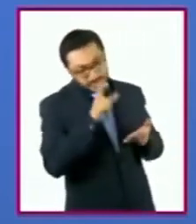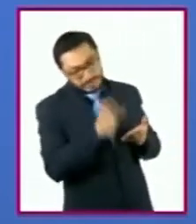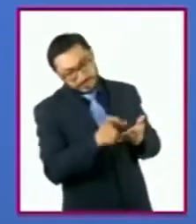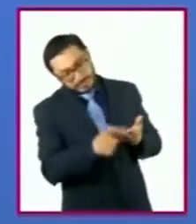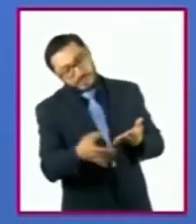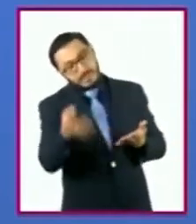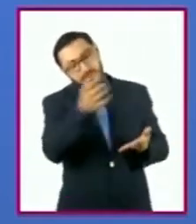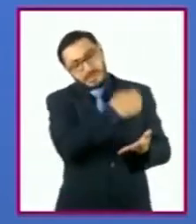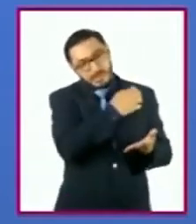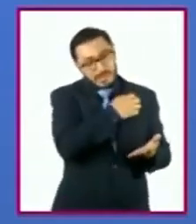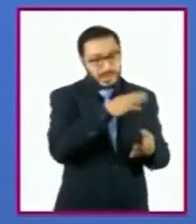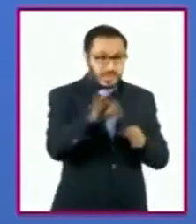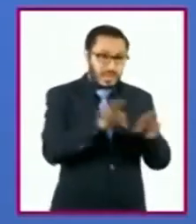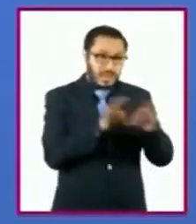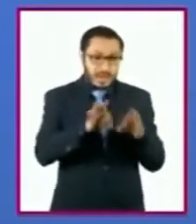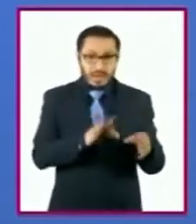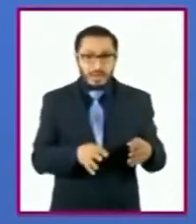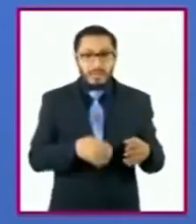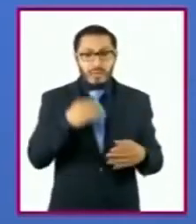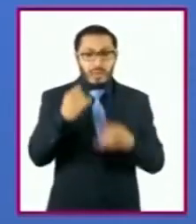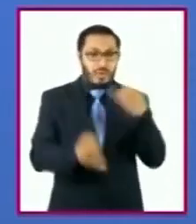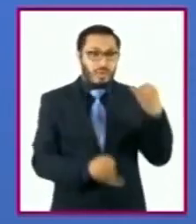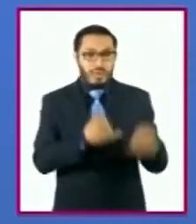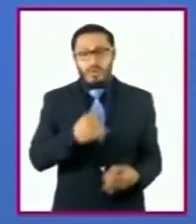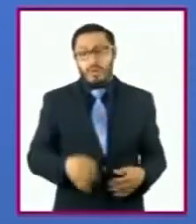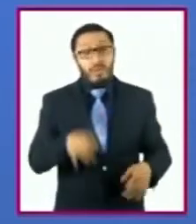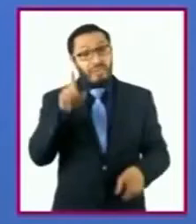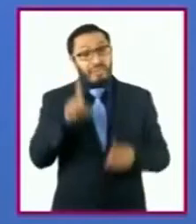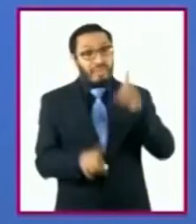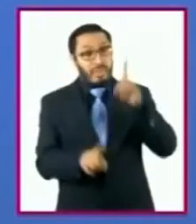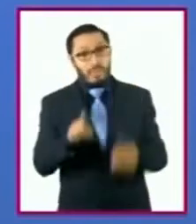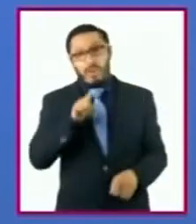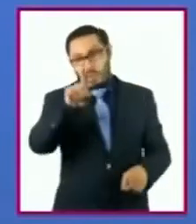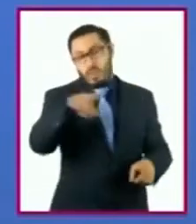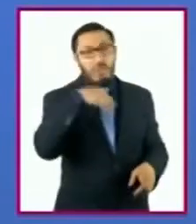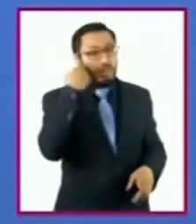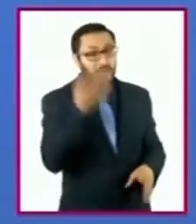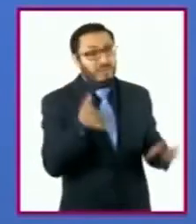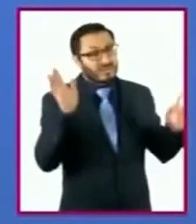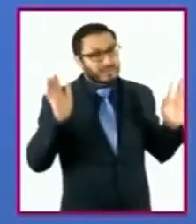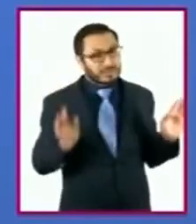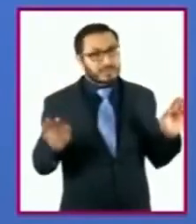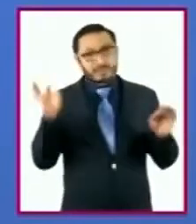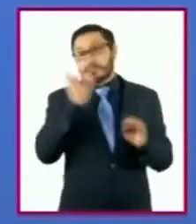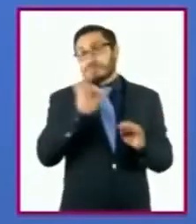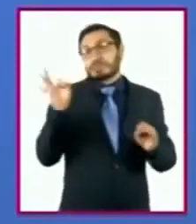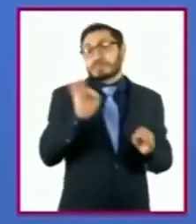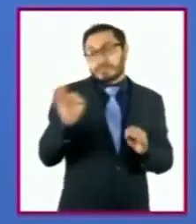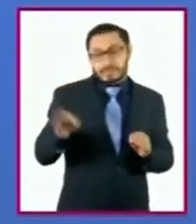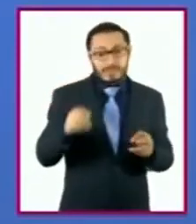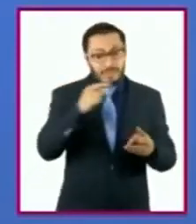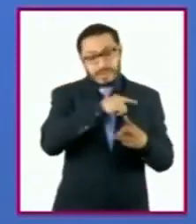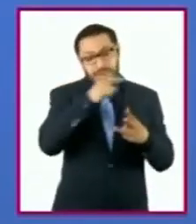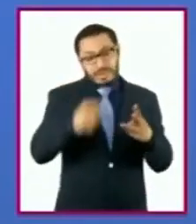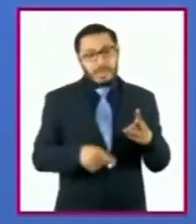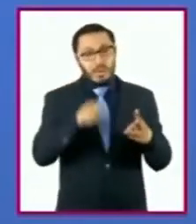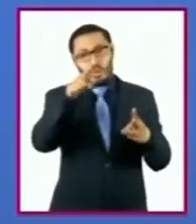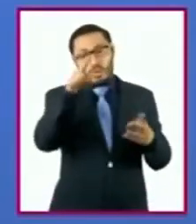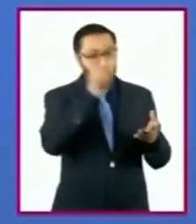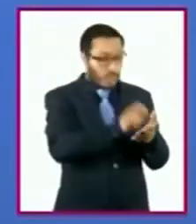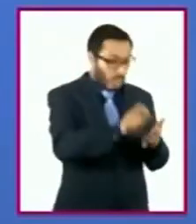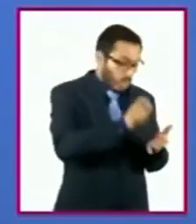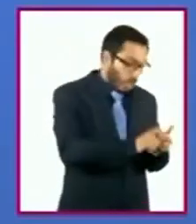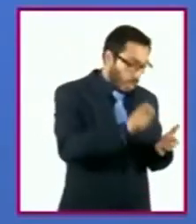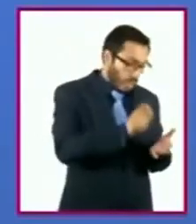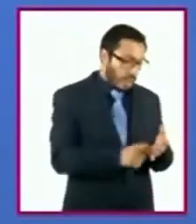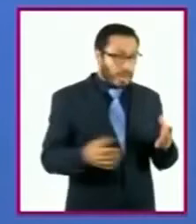educación, trabajo, recreación, según sea el caso. Es posible que las 3 aspiraciones que hayan anotado